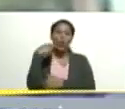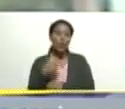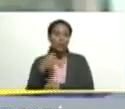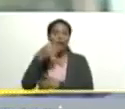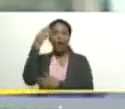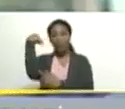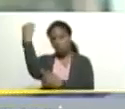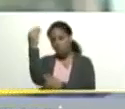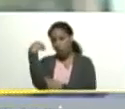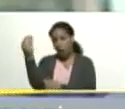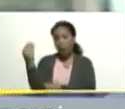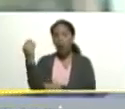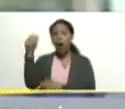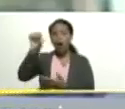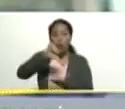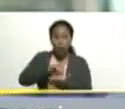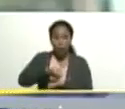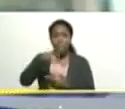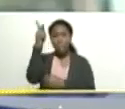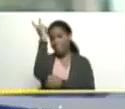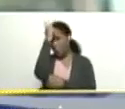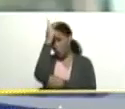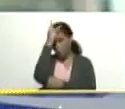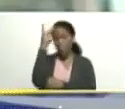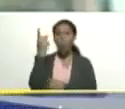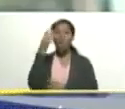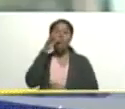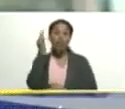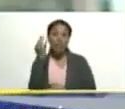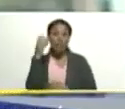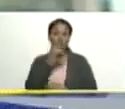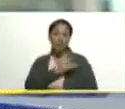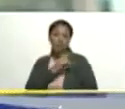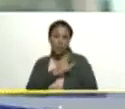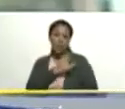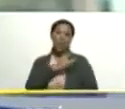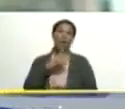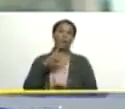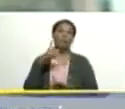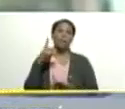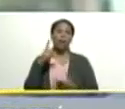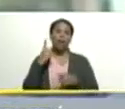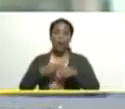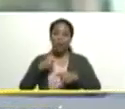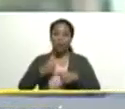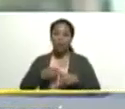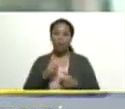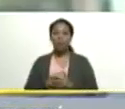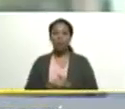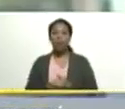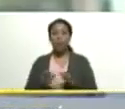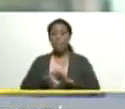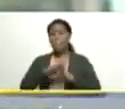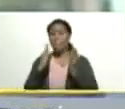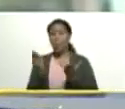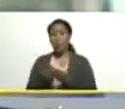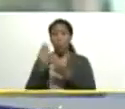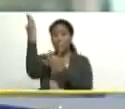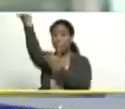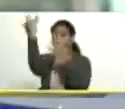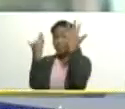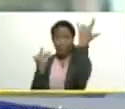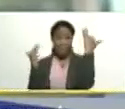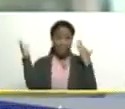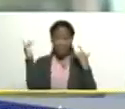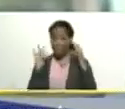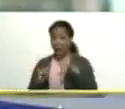Irán, Perú, España, Francia, Chile, Nicaragua, El Salvador, Grecia, el mundo entero